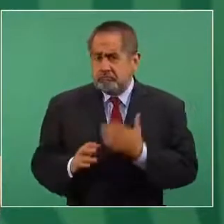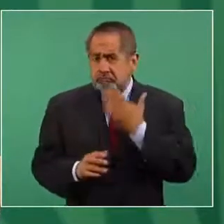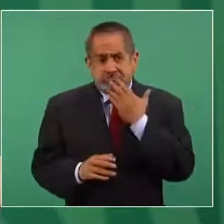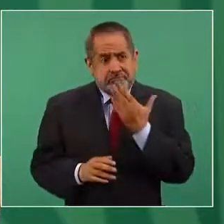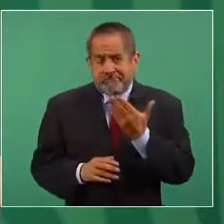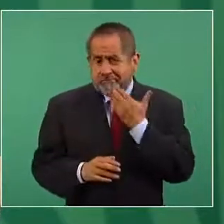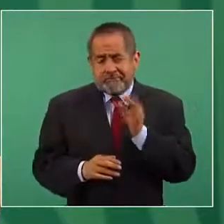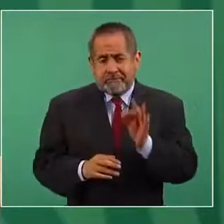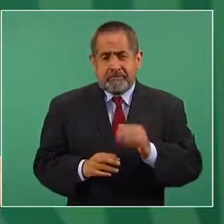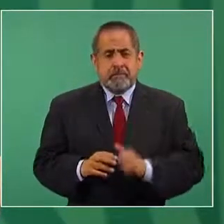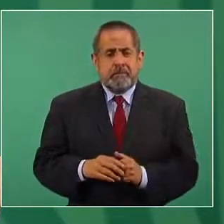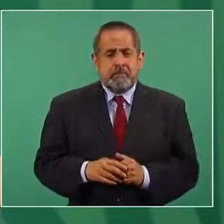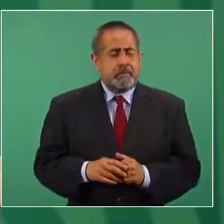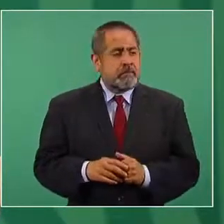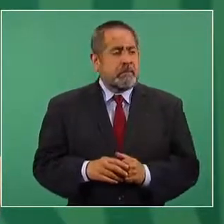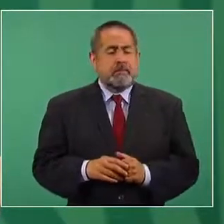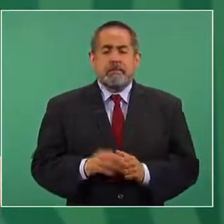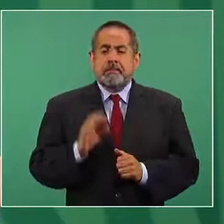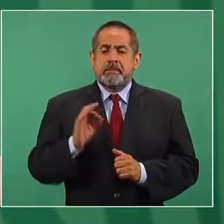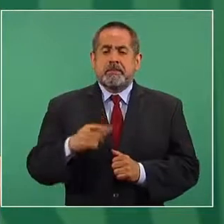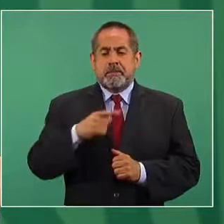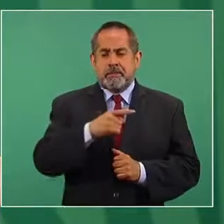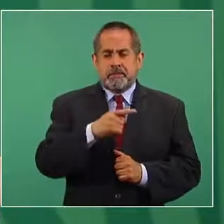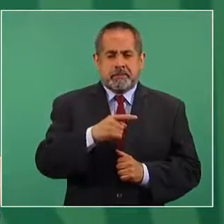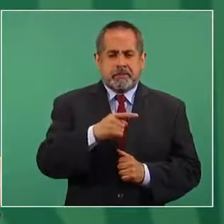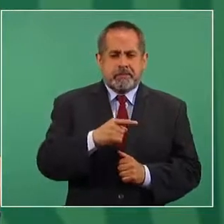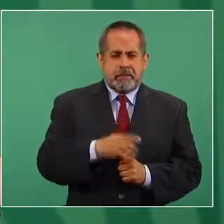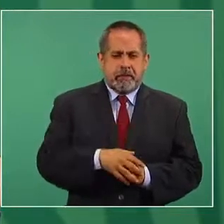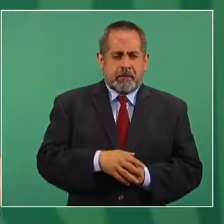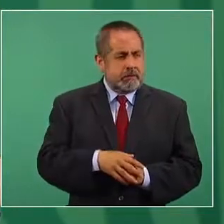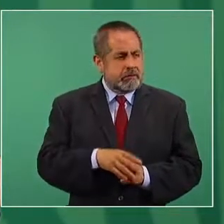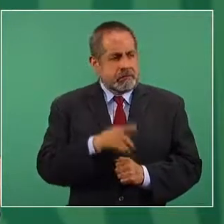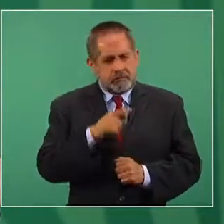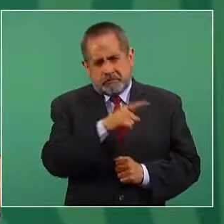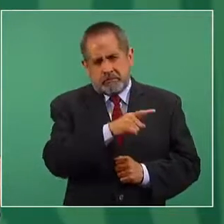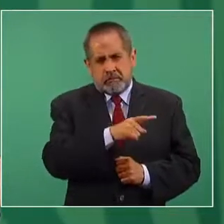entrada, esa confesión